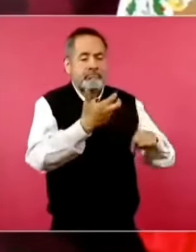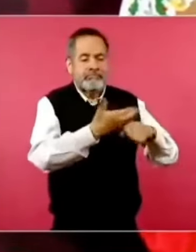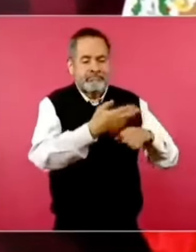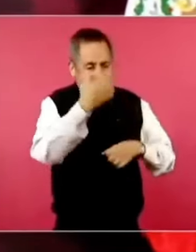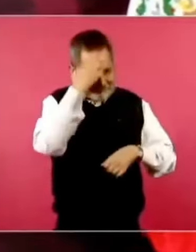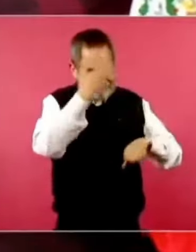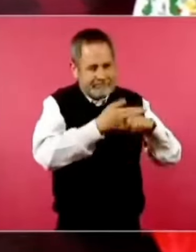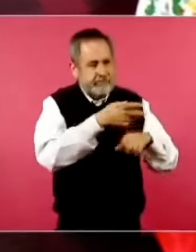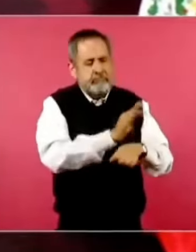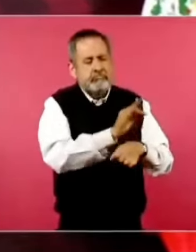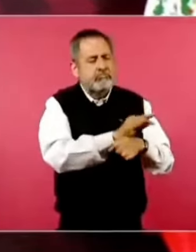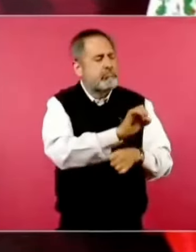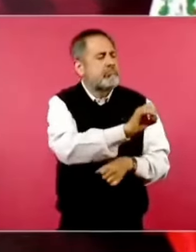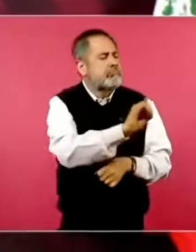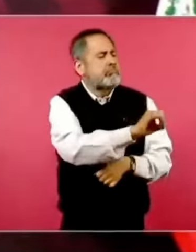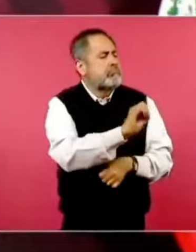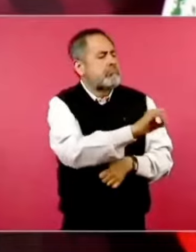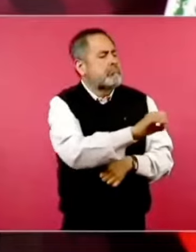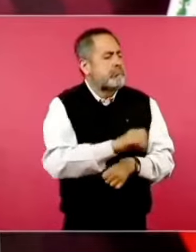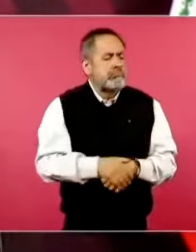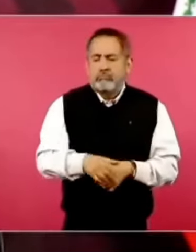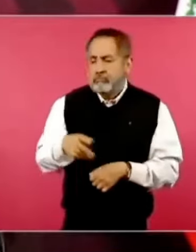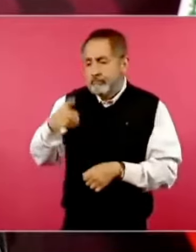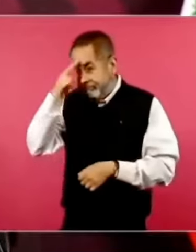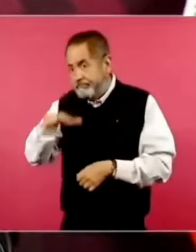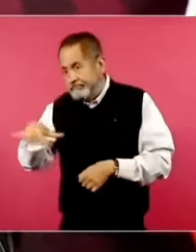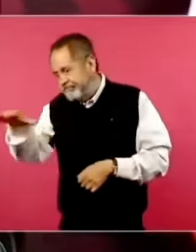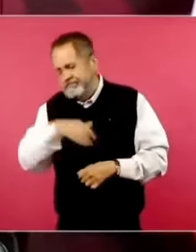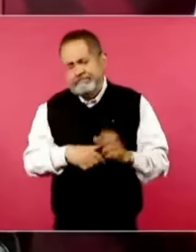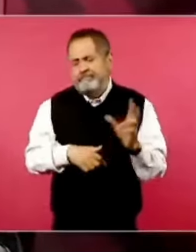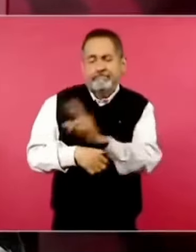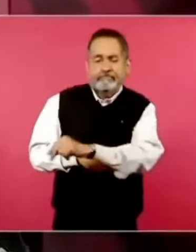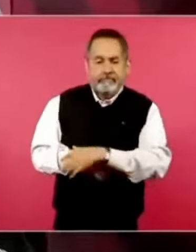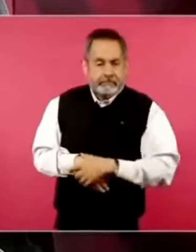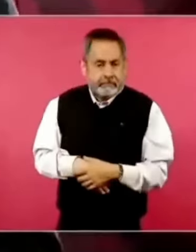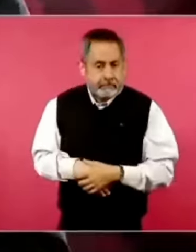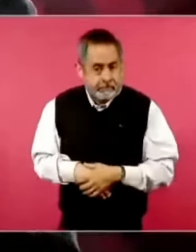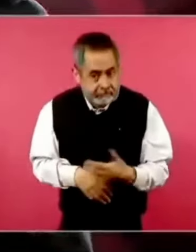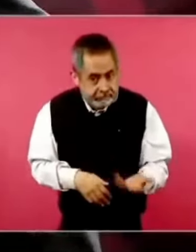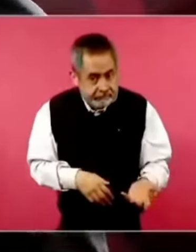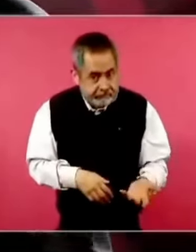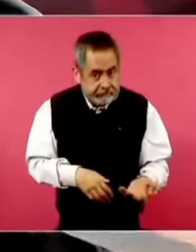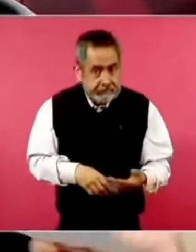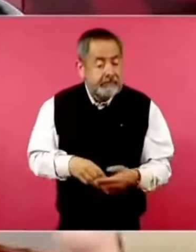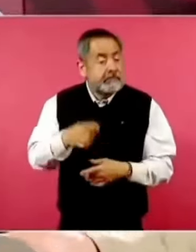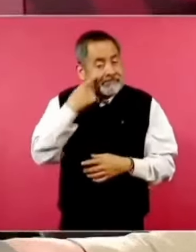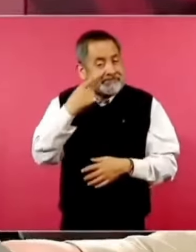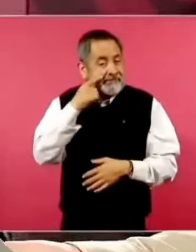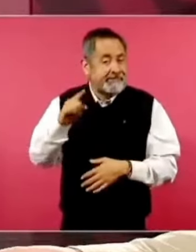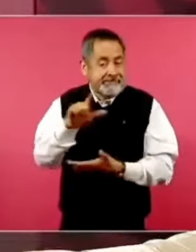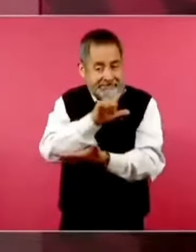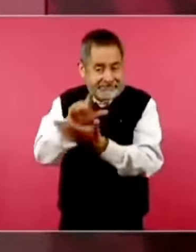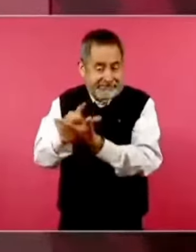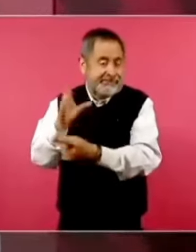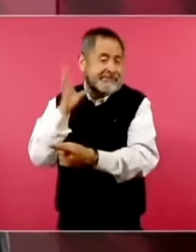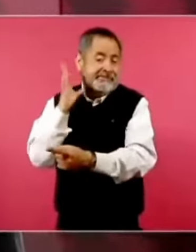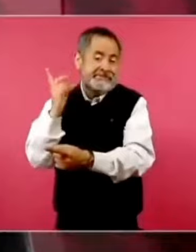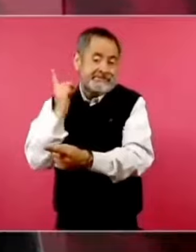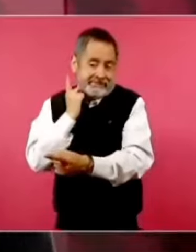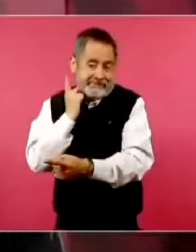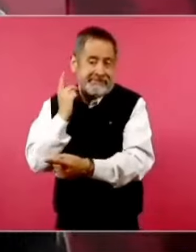varias empresas extranjeras una ley aprobada por la cámara de diputados y por la cámara